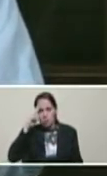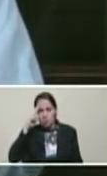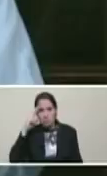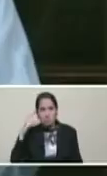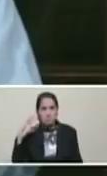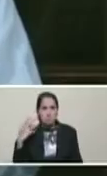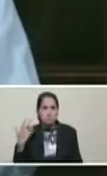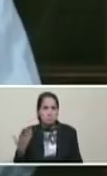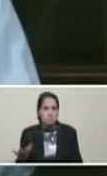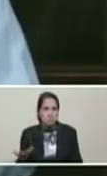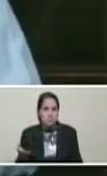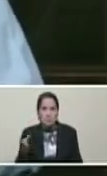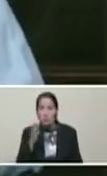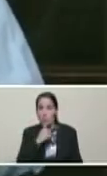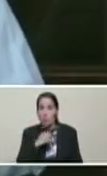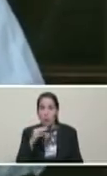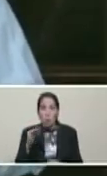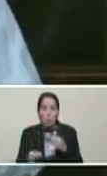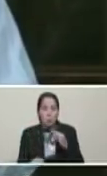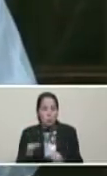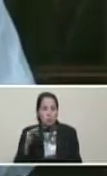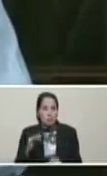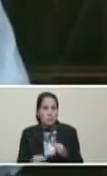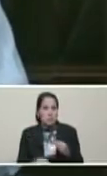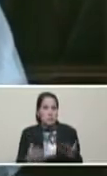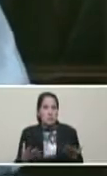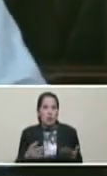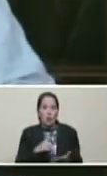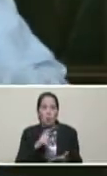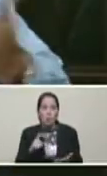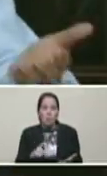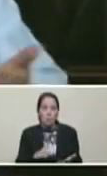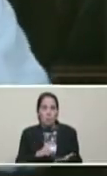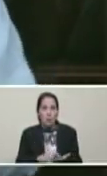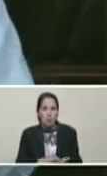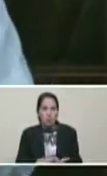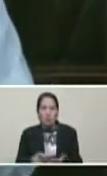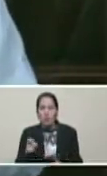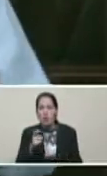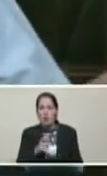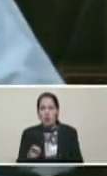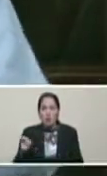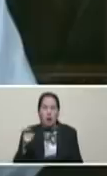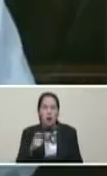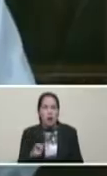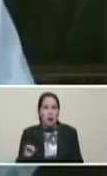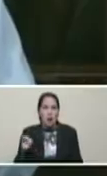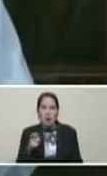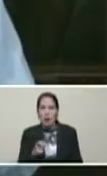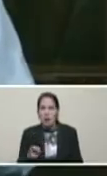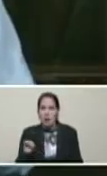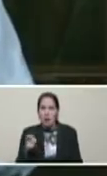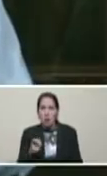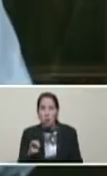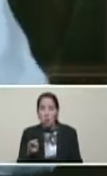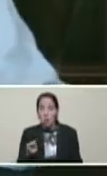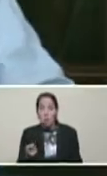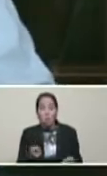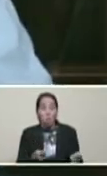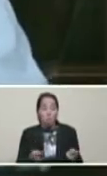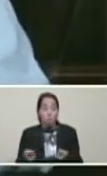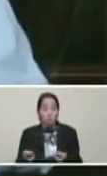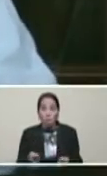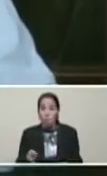estos actos de injusticia absoluta que buscan ellos que buscan dominar el país